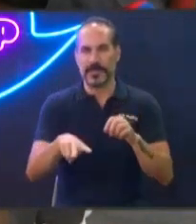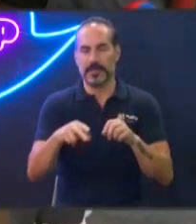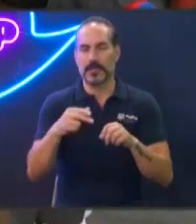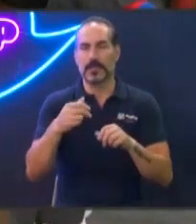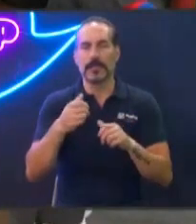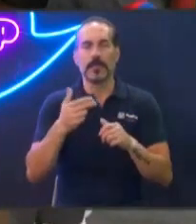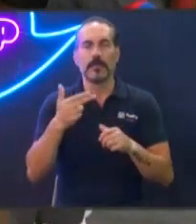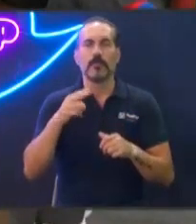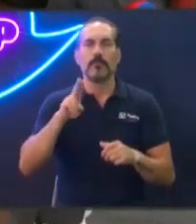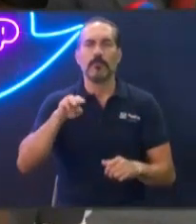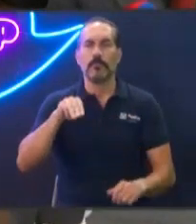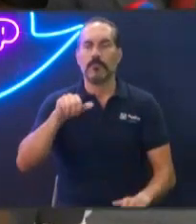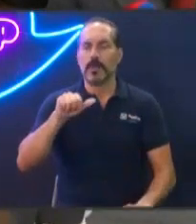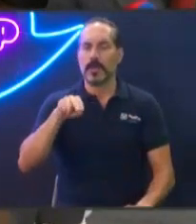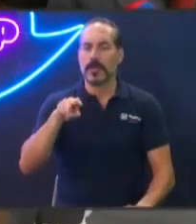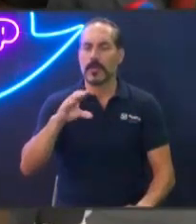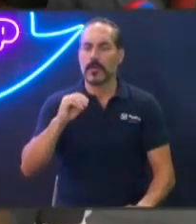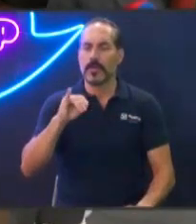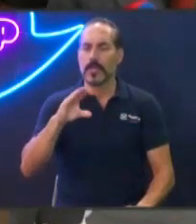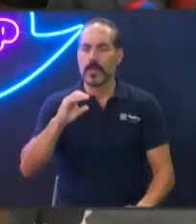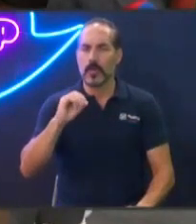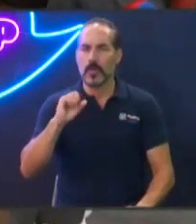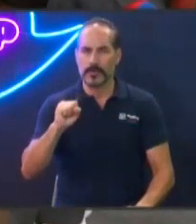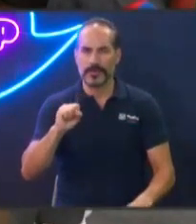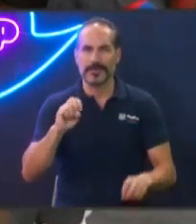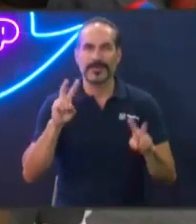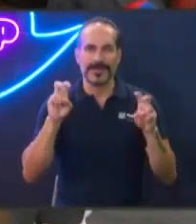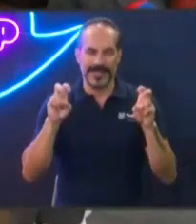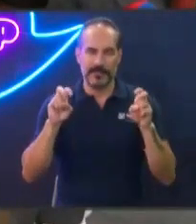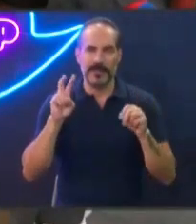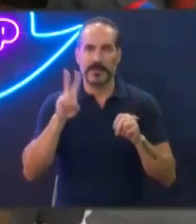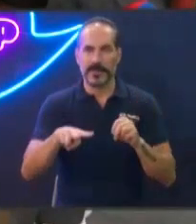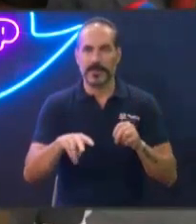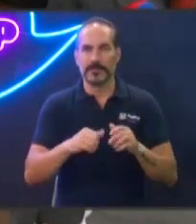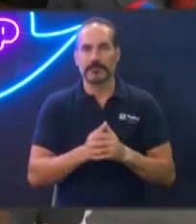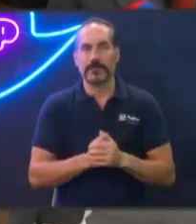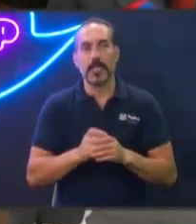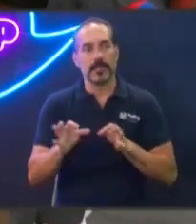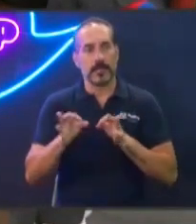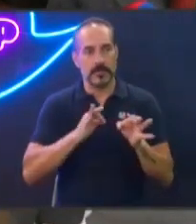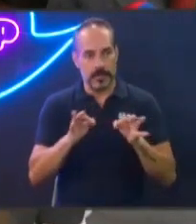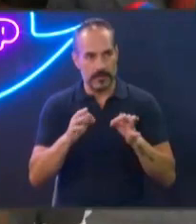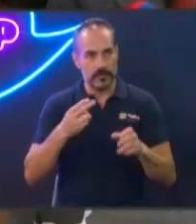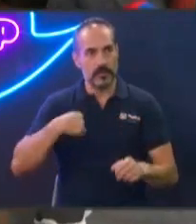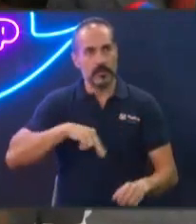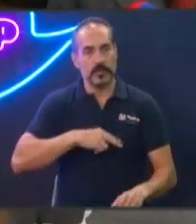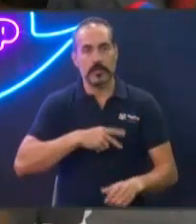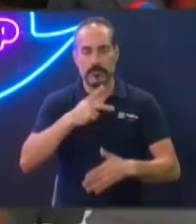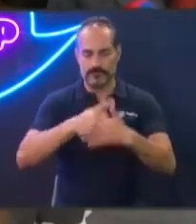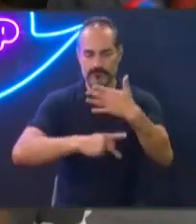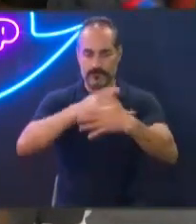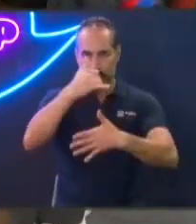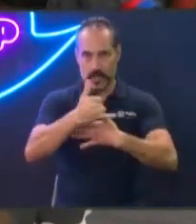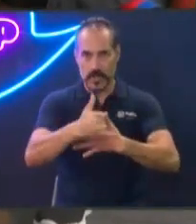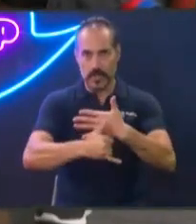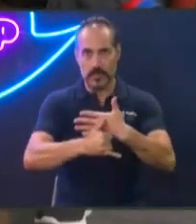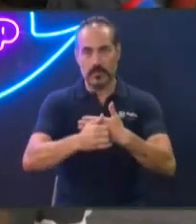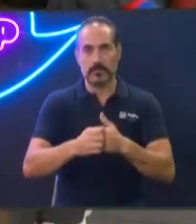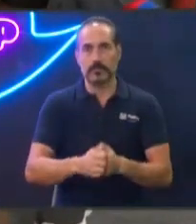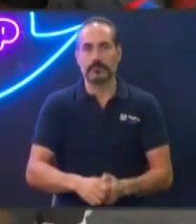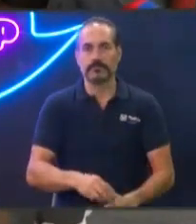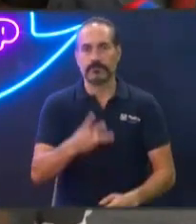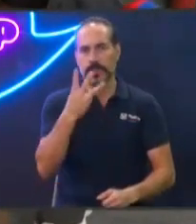chicos y a estas inquietudes que tienen hoy en día trabajamos con el proyecto de humano iOS desde tres grandes